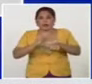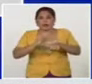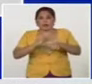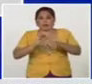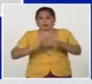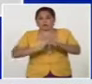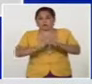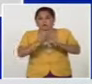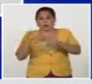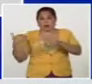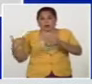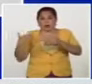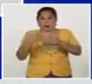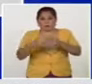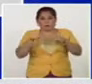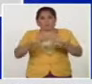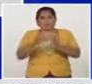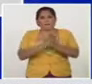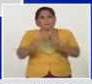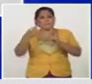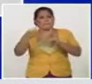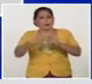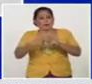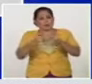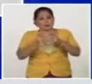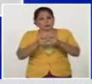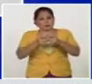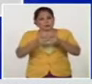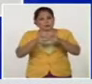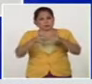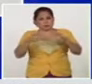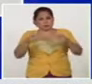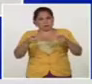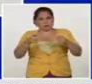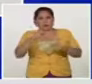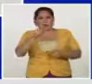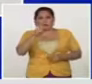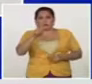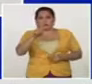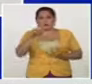mayo con una cifra de